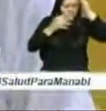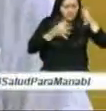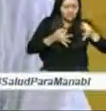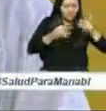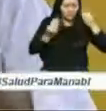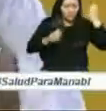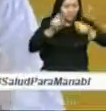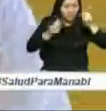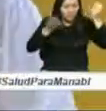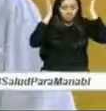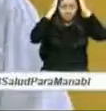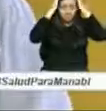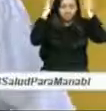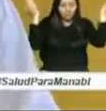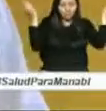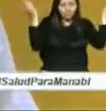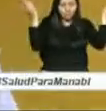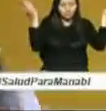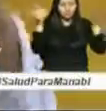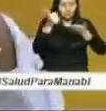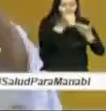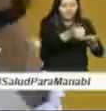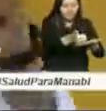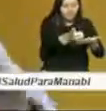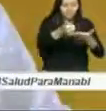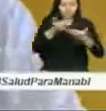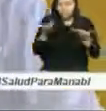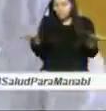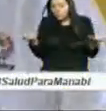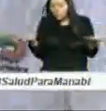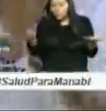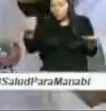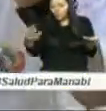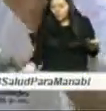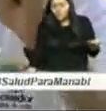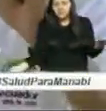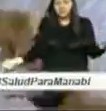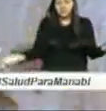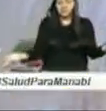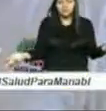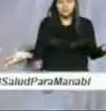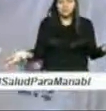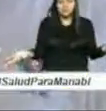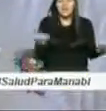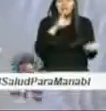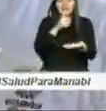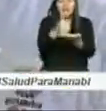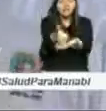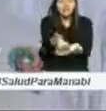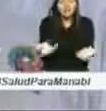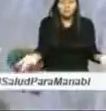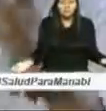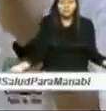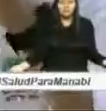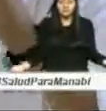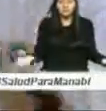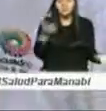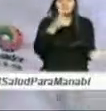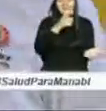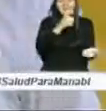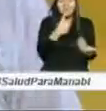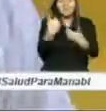hacer, con cuánto costo, en cuánto tiempo y sobre todo, sobre quién caen los costos. Esa es la